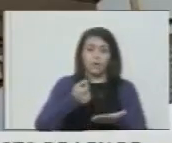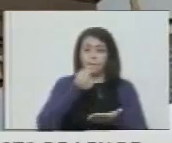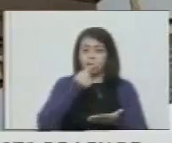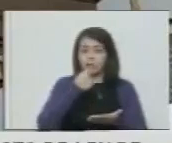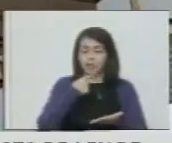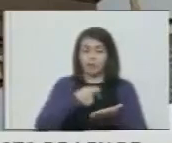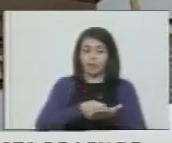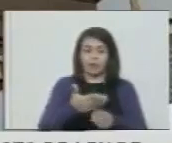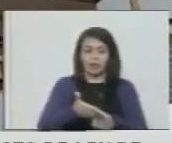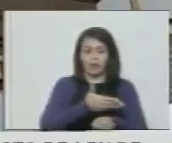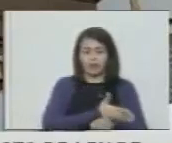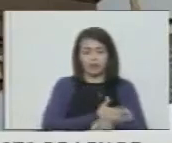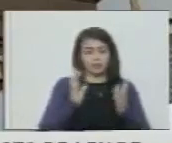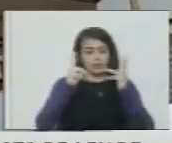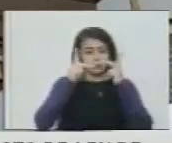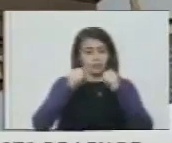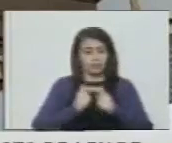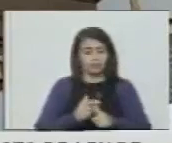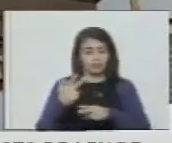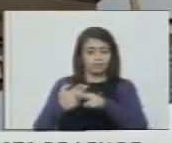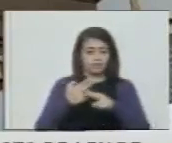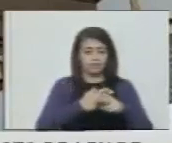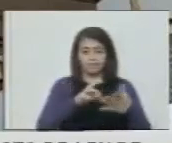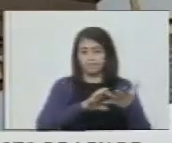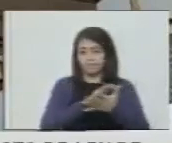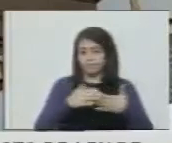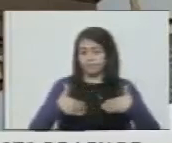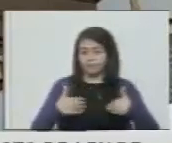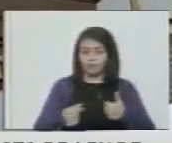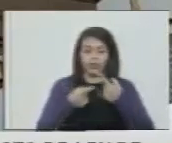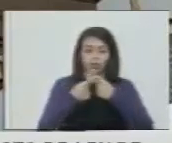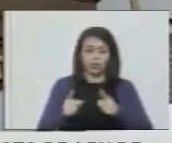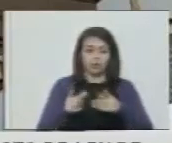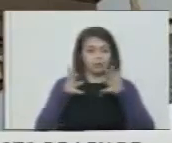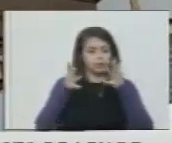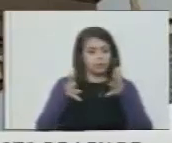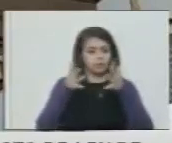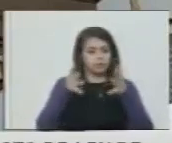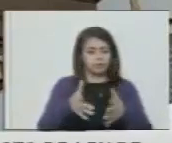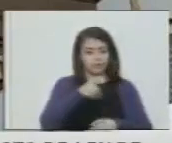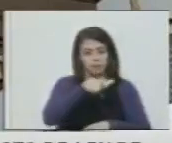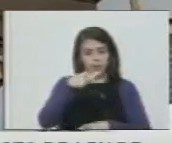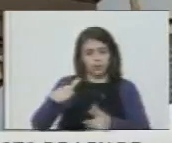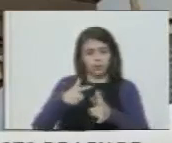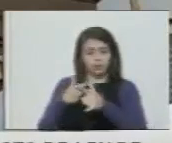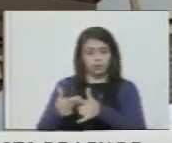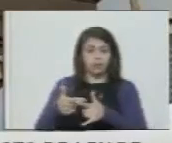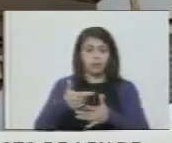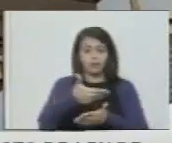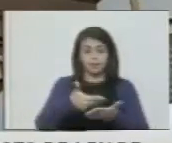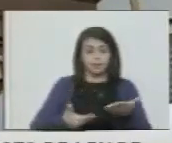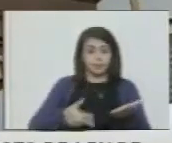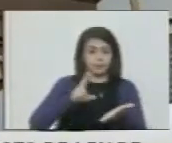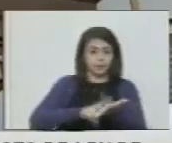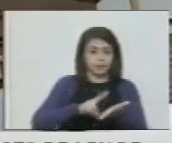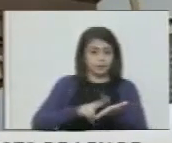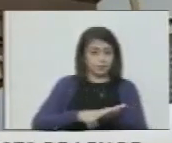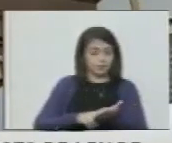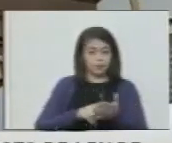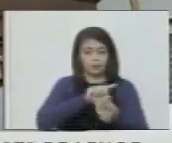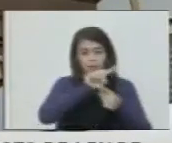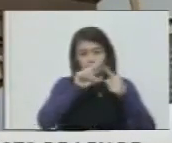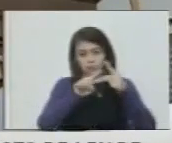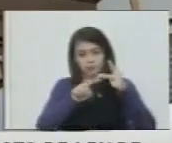medicina prepagada y de administración de riesgo, así como su asesoría a los tomadores, asegurados,